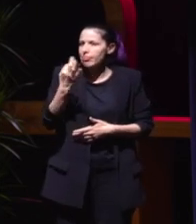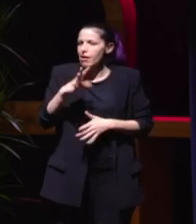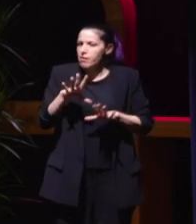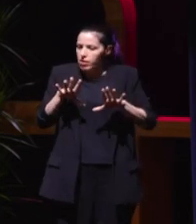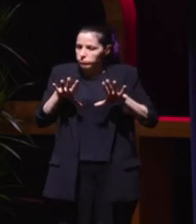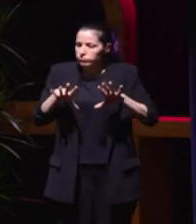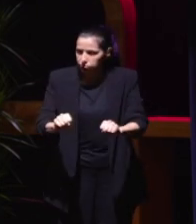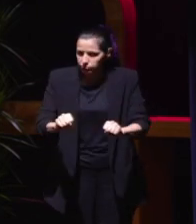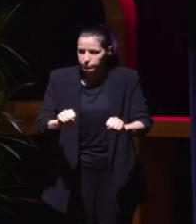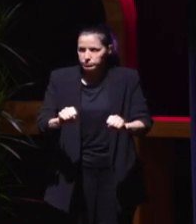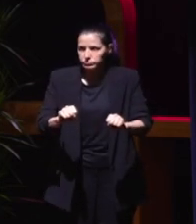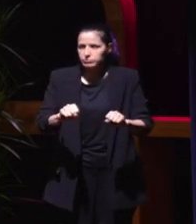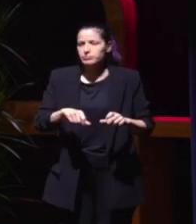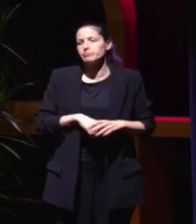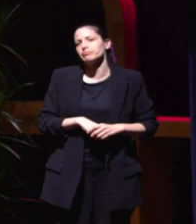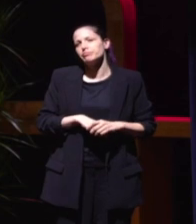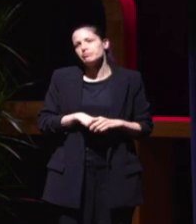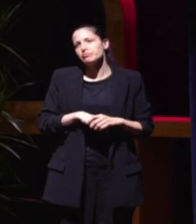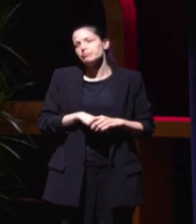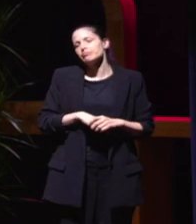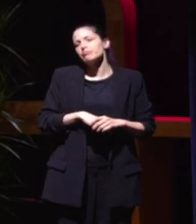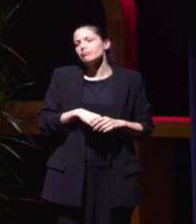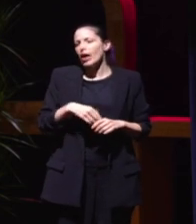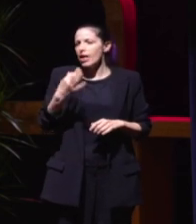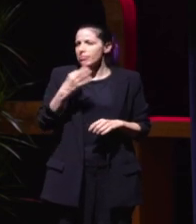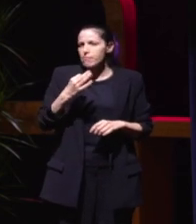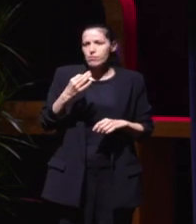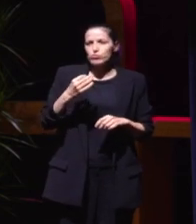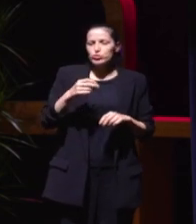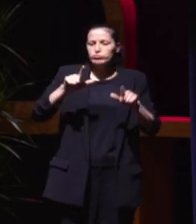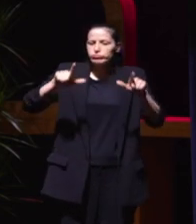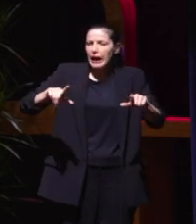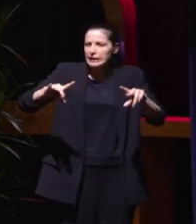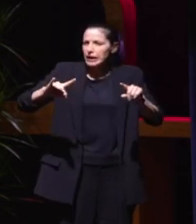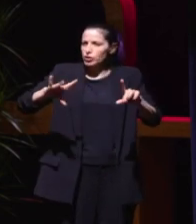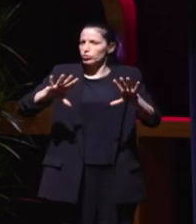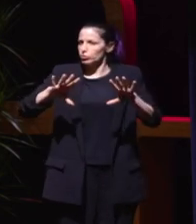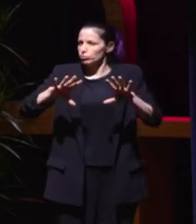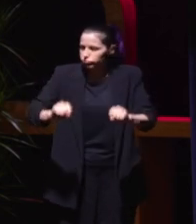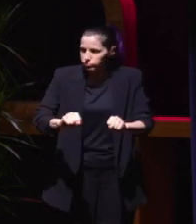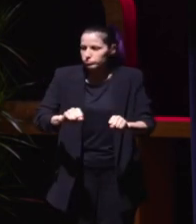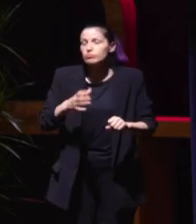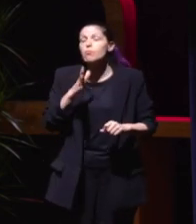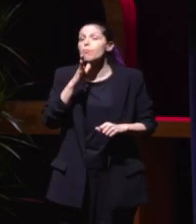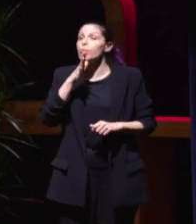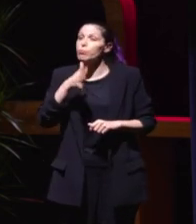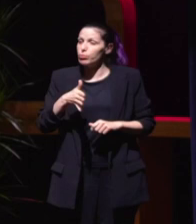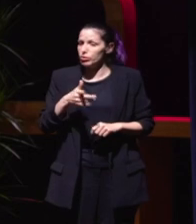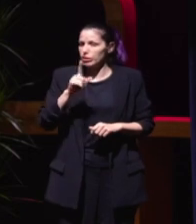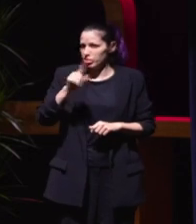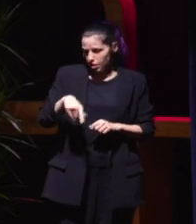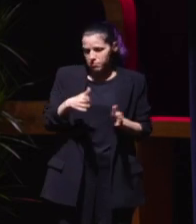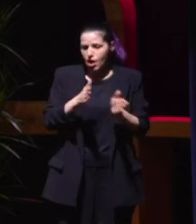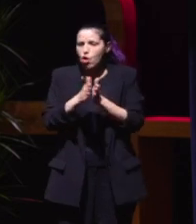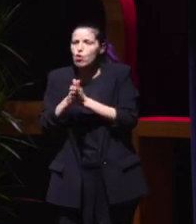conquista estamos conquistando como en todos otros lugares estamos bueno pidiendo también a nuestros compañeros